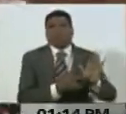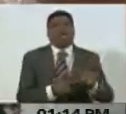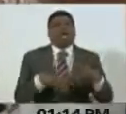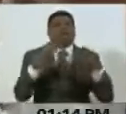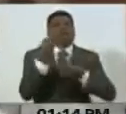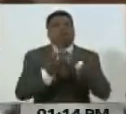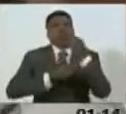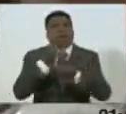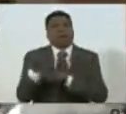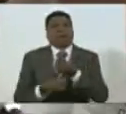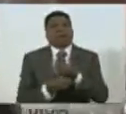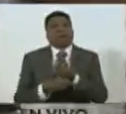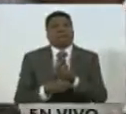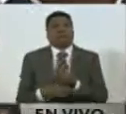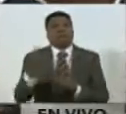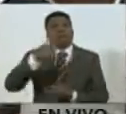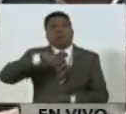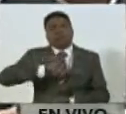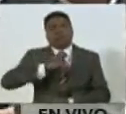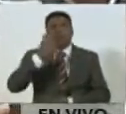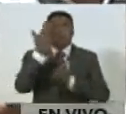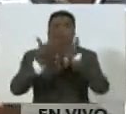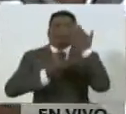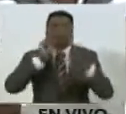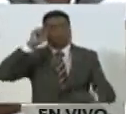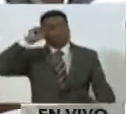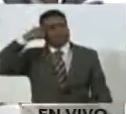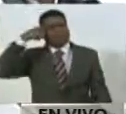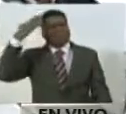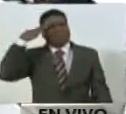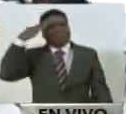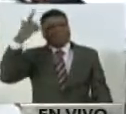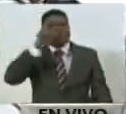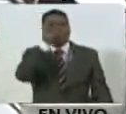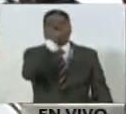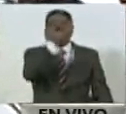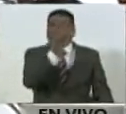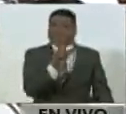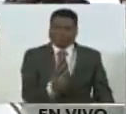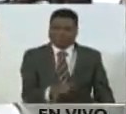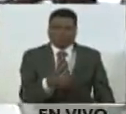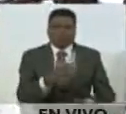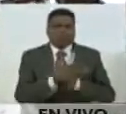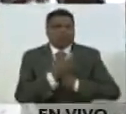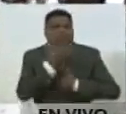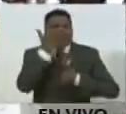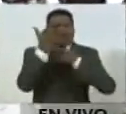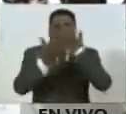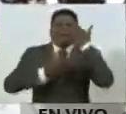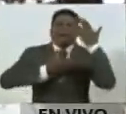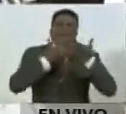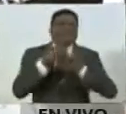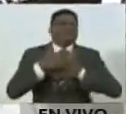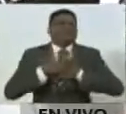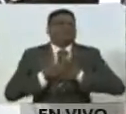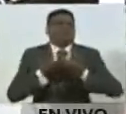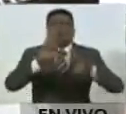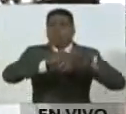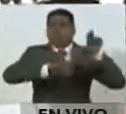por hacer, por eso nos cantamos hoy, recordamos a Ali, pues una persona que cantó,